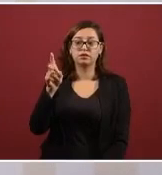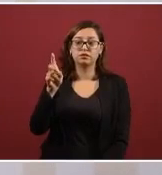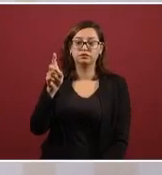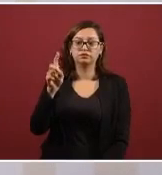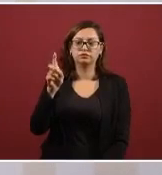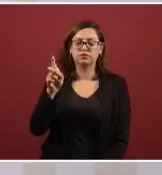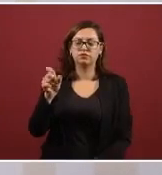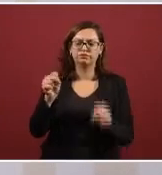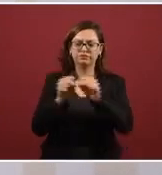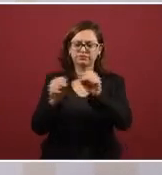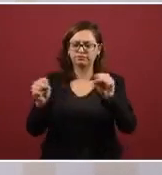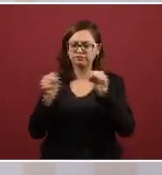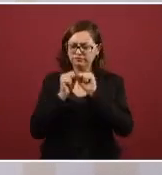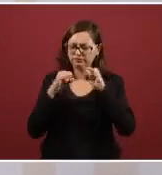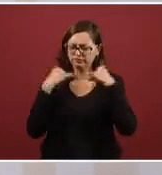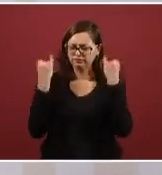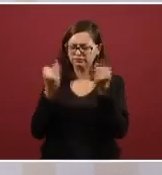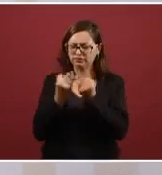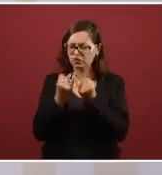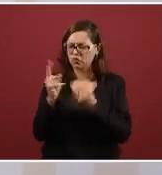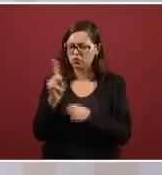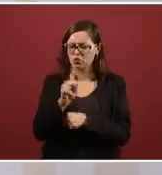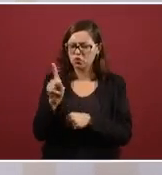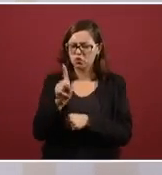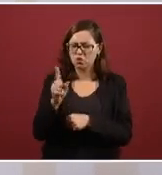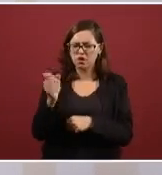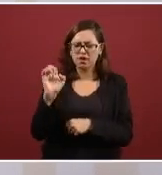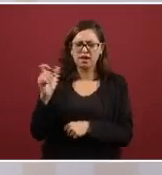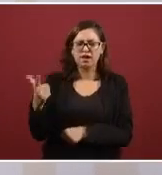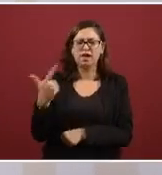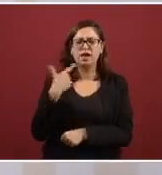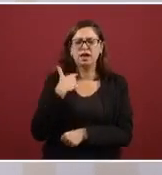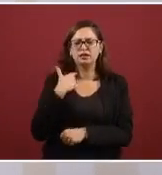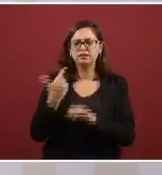pues no es de junta, es lo que era el comedor.